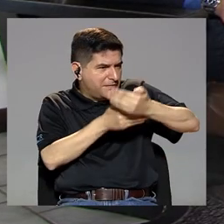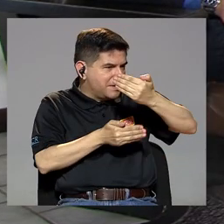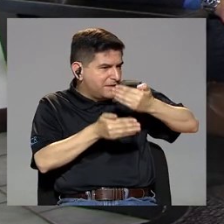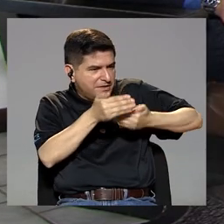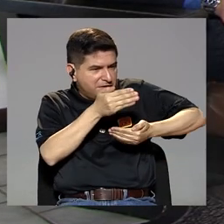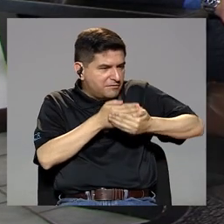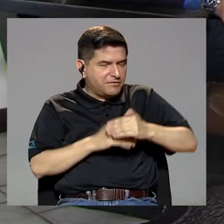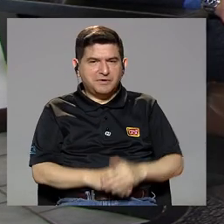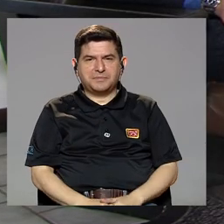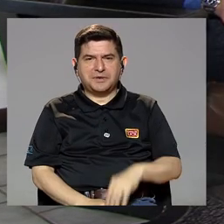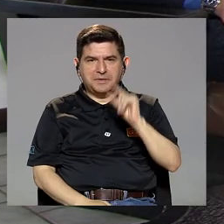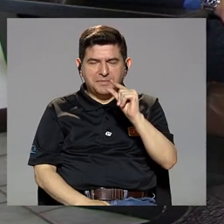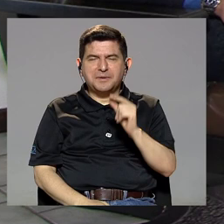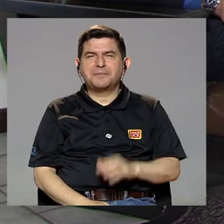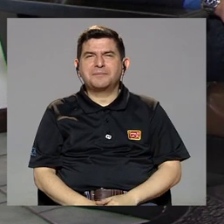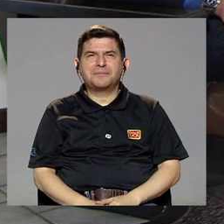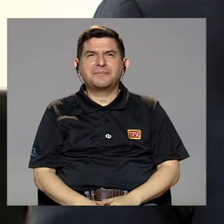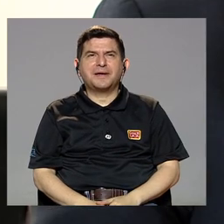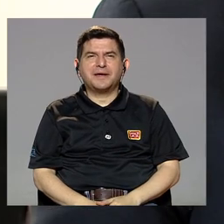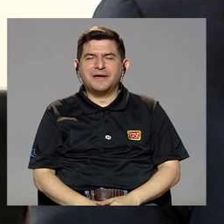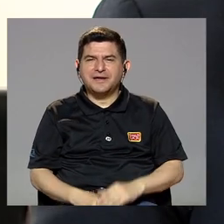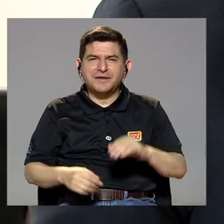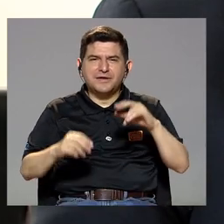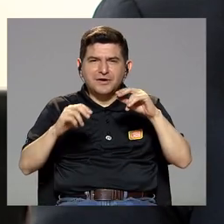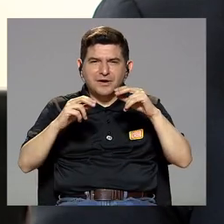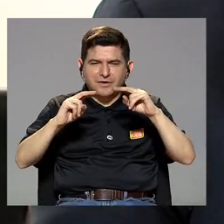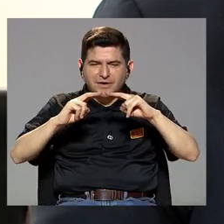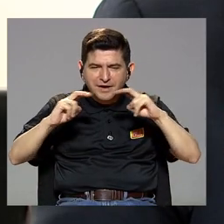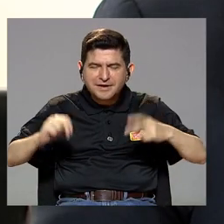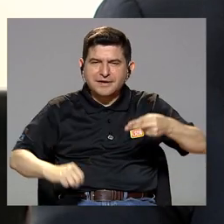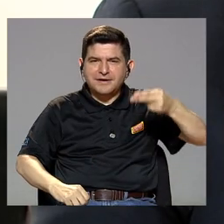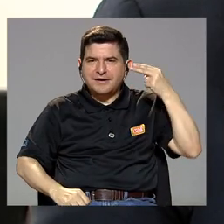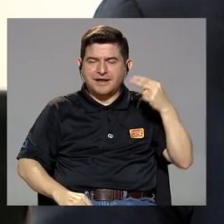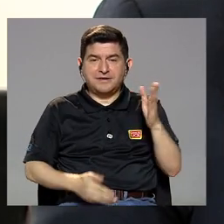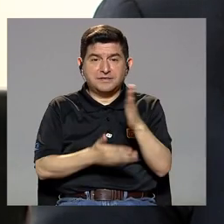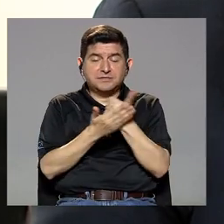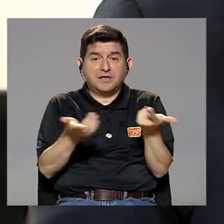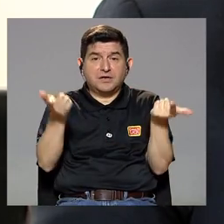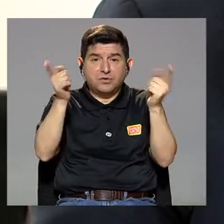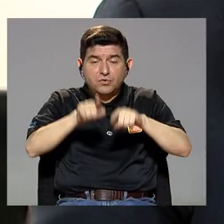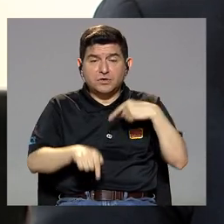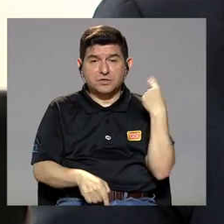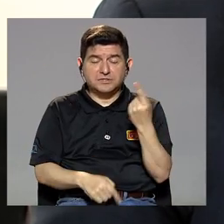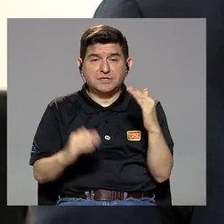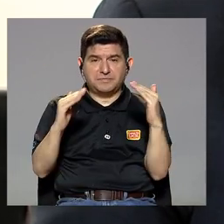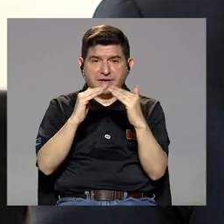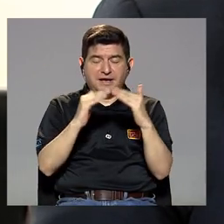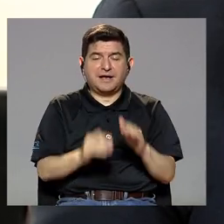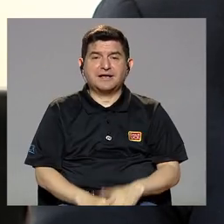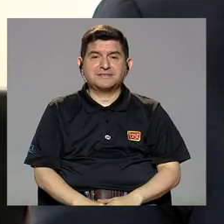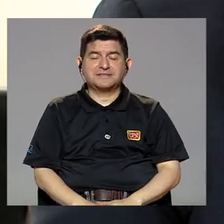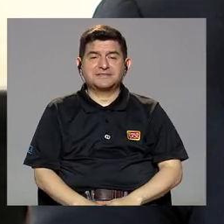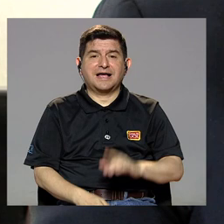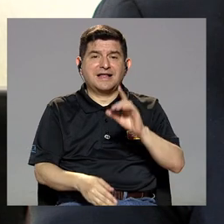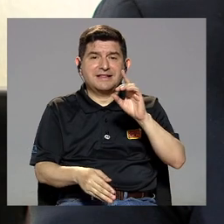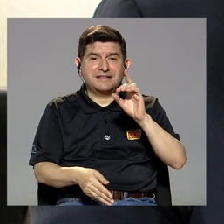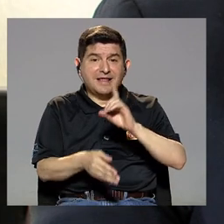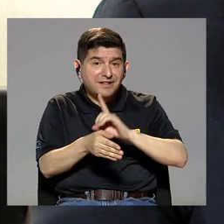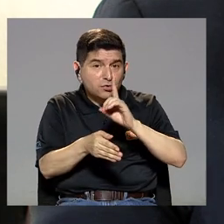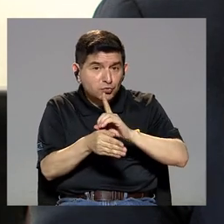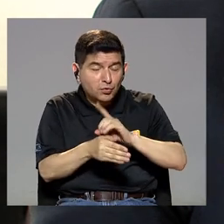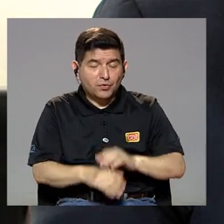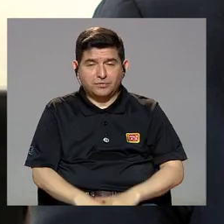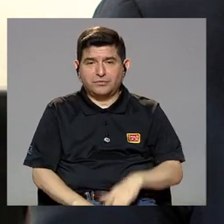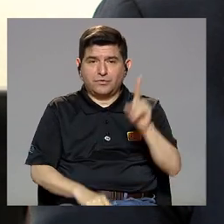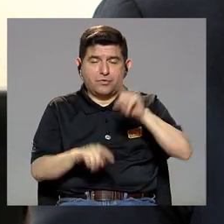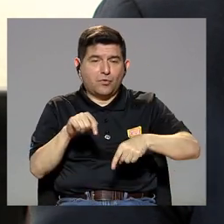que haga una pequeña semblanza muy cortita de algo que sucedía siempre en la casa del doctor y era que no